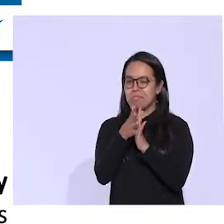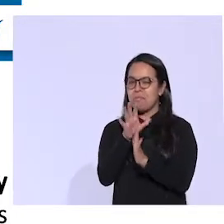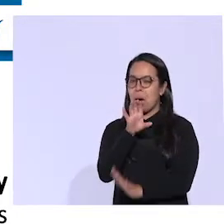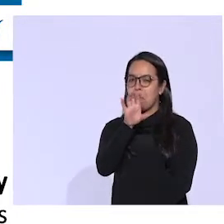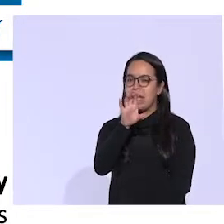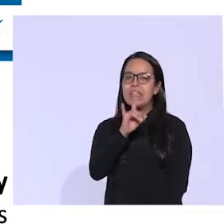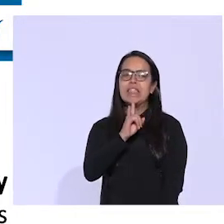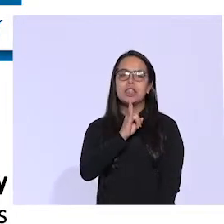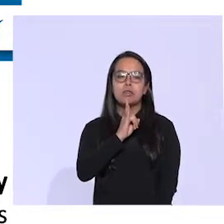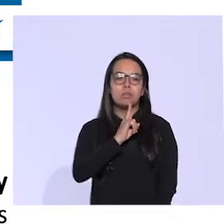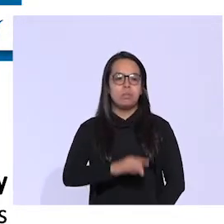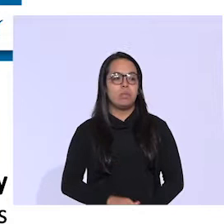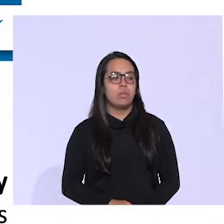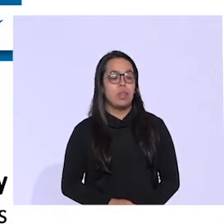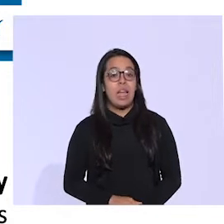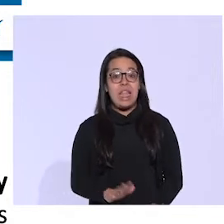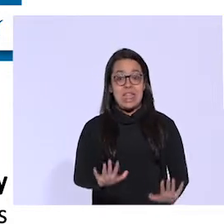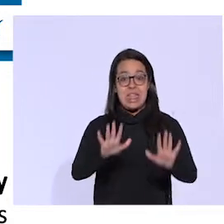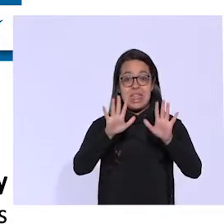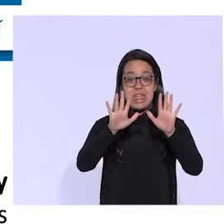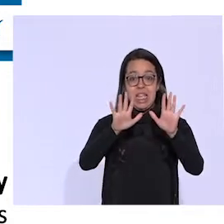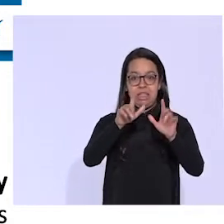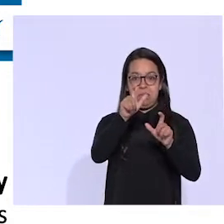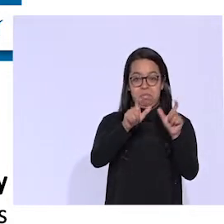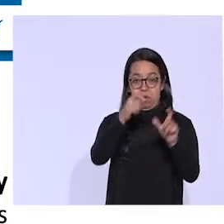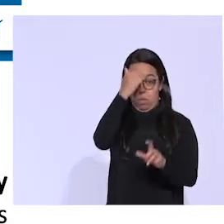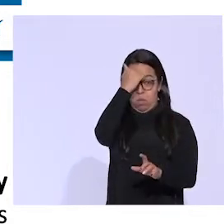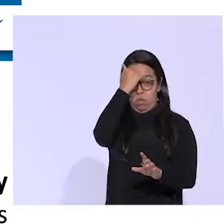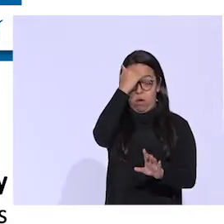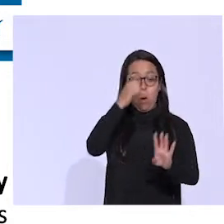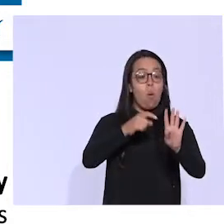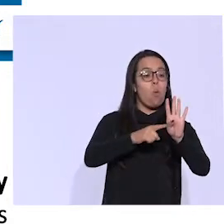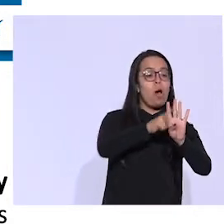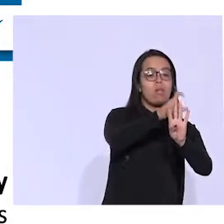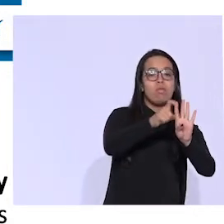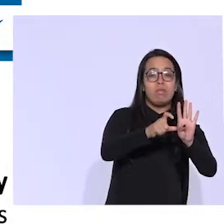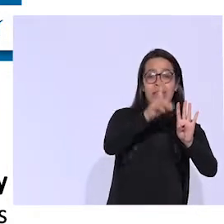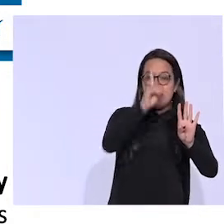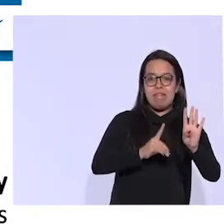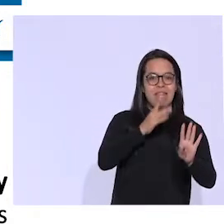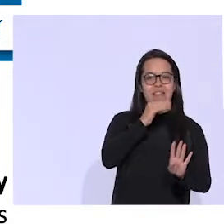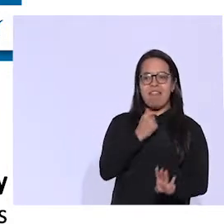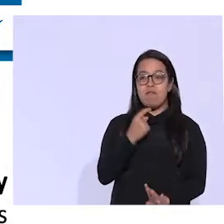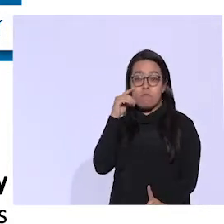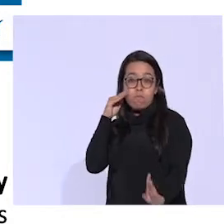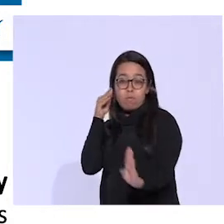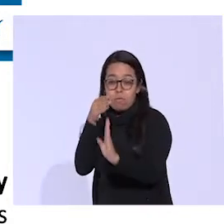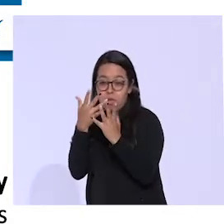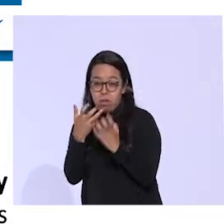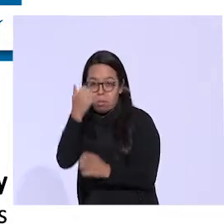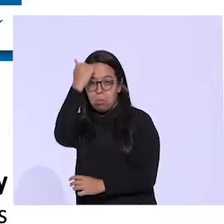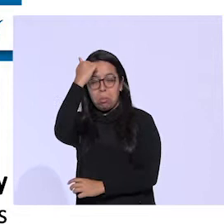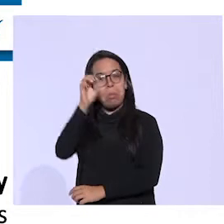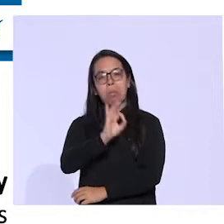de cada 10 no había decidido ser profesor y, sin embargo, una vez que se ha dedicado a la docencia,